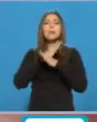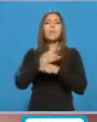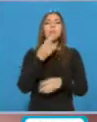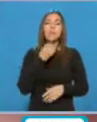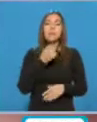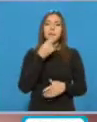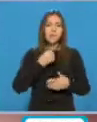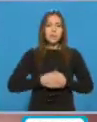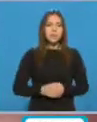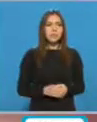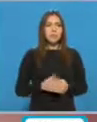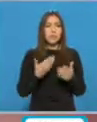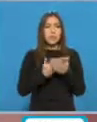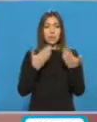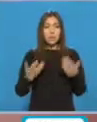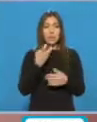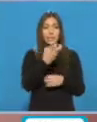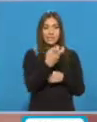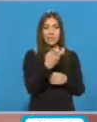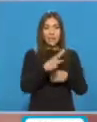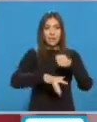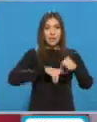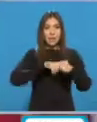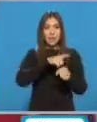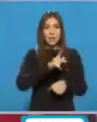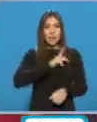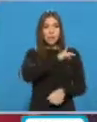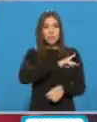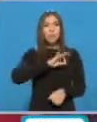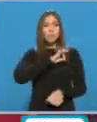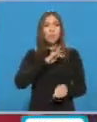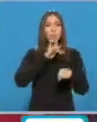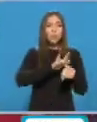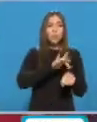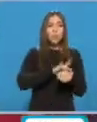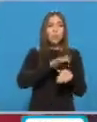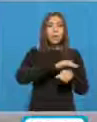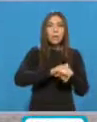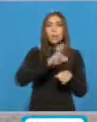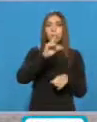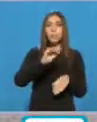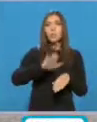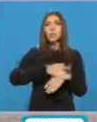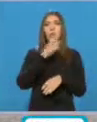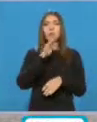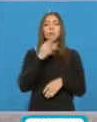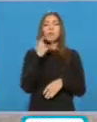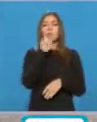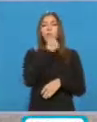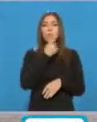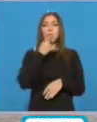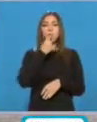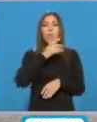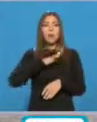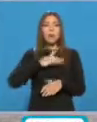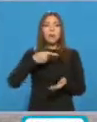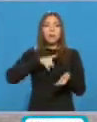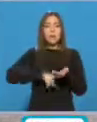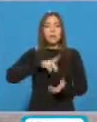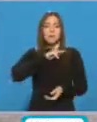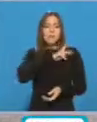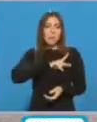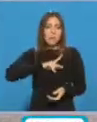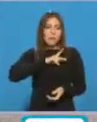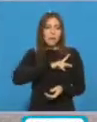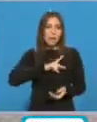son venenosos, ya estos, por ejemplo, pues no los podemos estar tocando ni nada porque nada más con su pura boca tienen el veneno, ¿no? Tendrías que